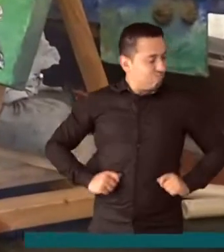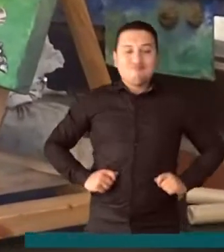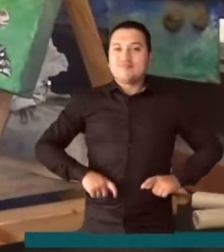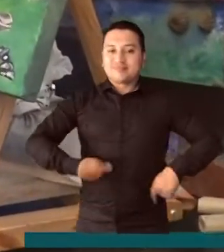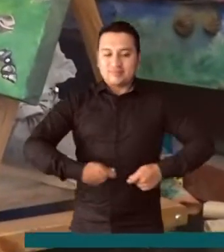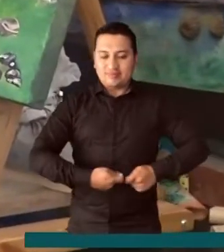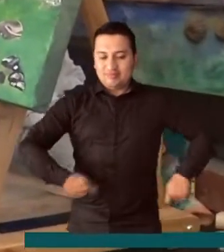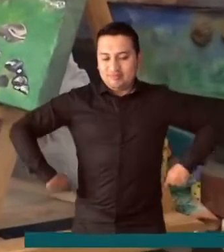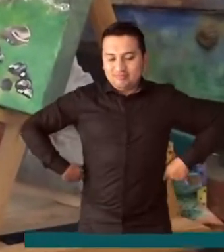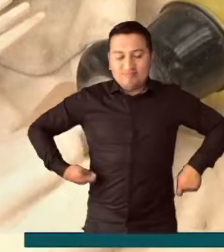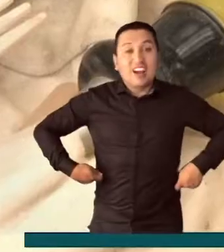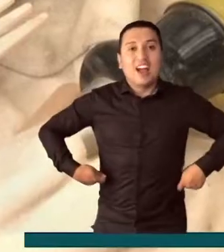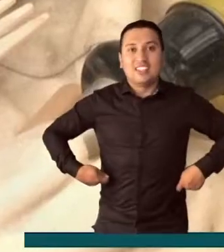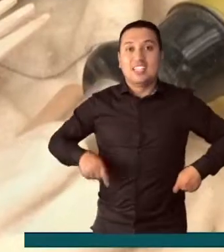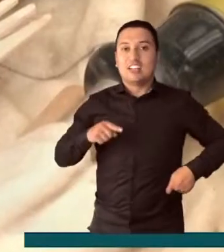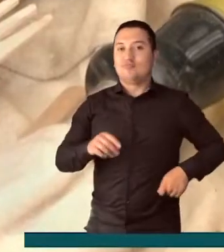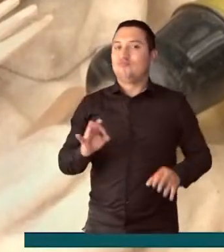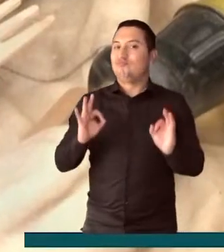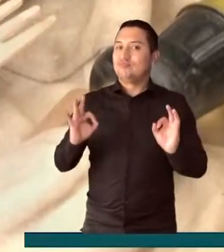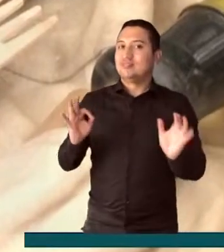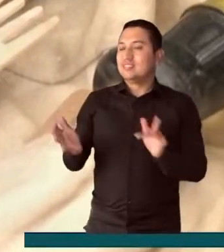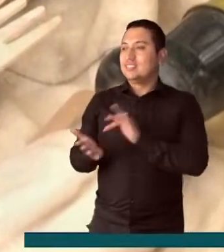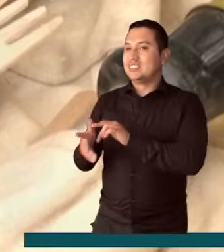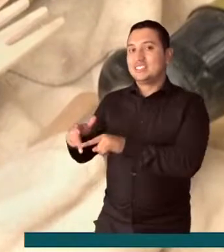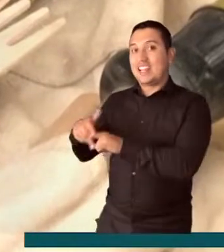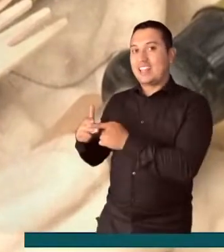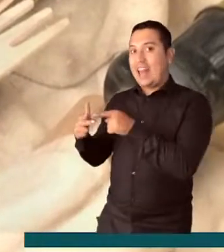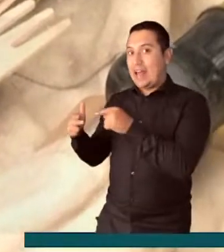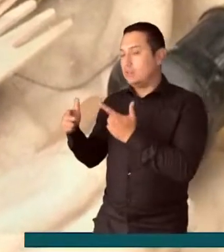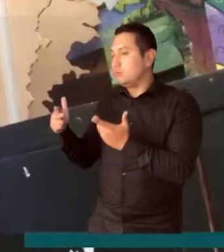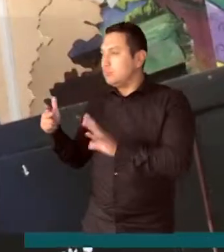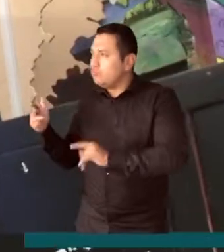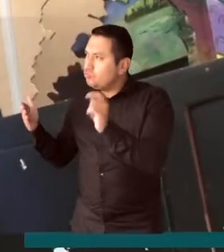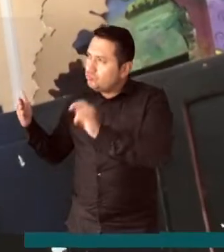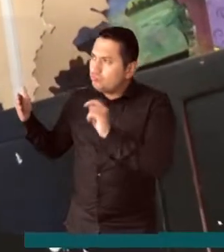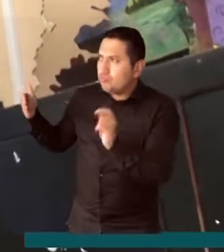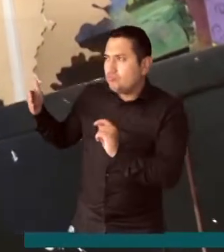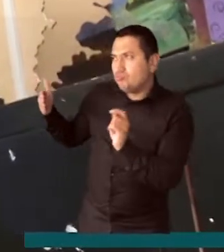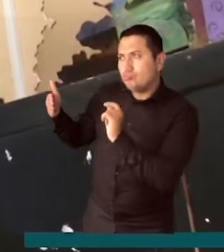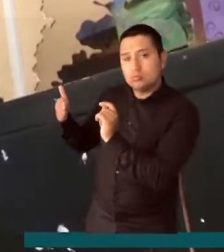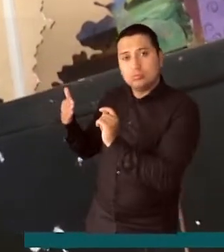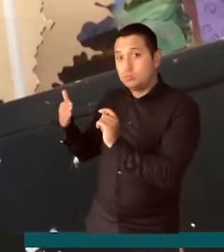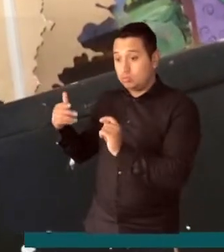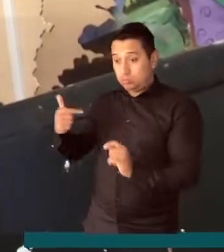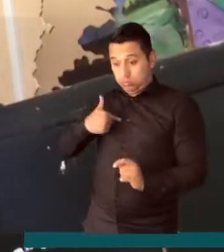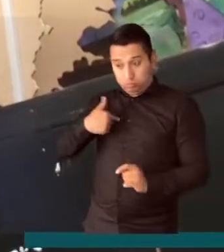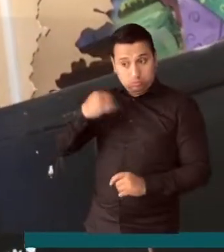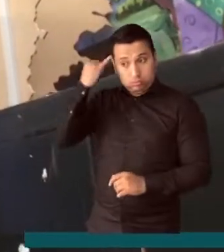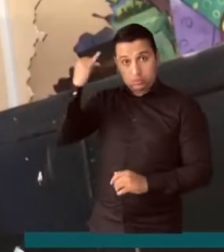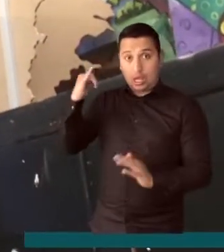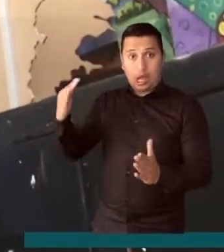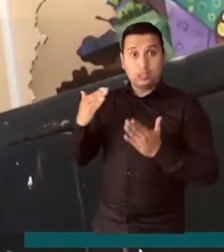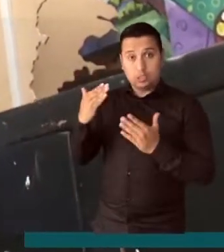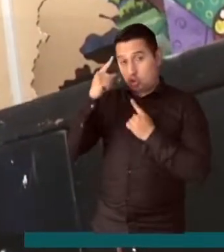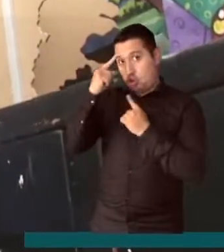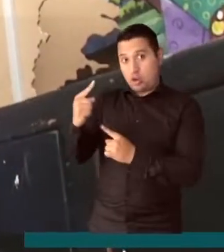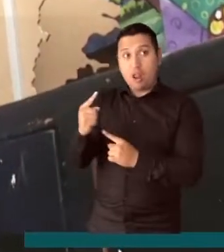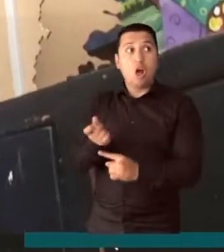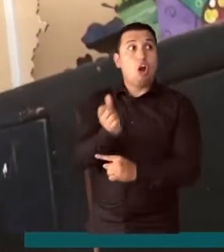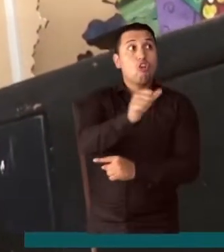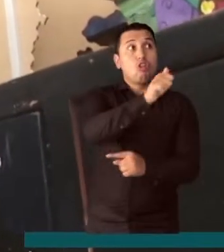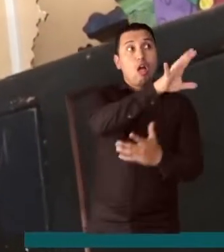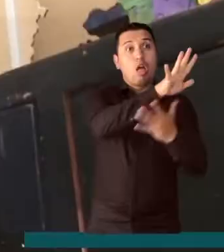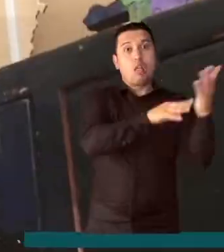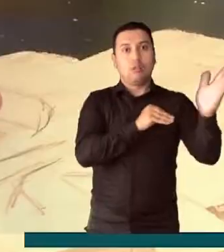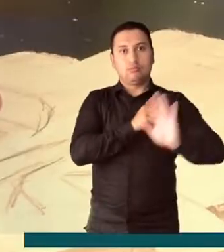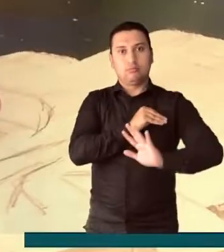traje que no puede faltar, son el conjunto perfecto cuando llega a su taller. Aquí diseña obras originales hechas con diferentes materiales sobre